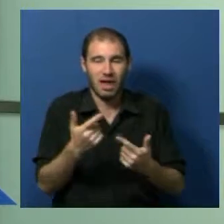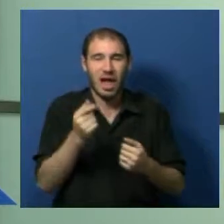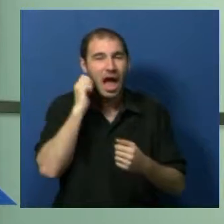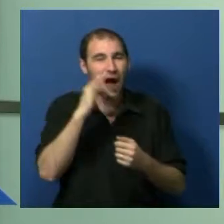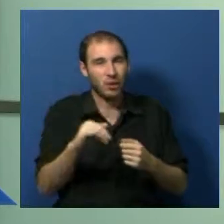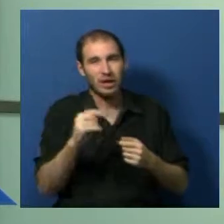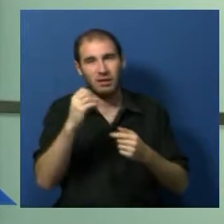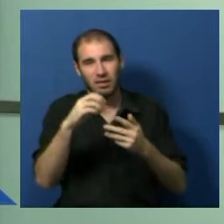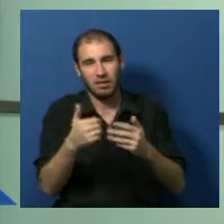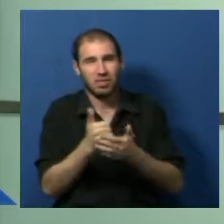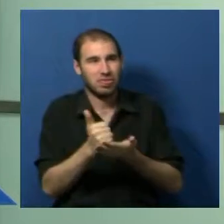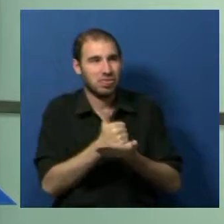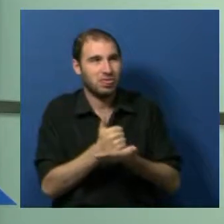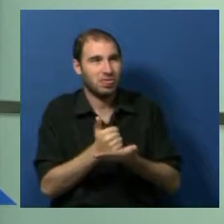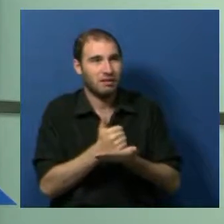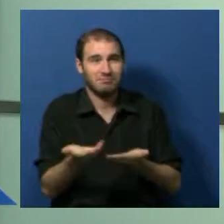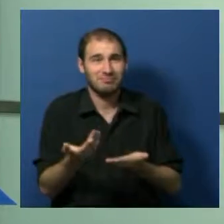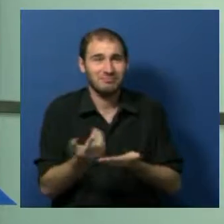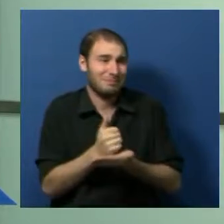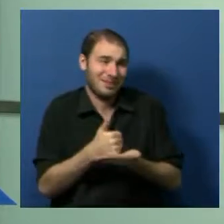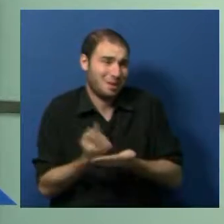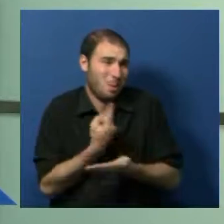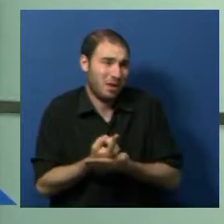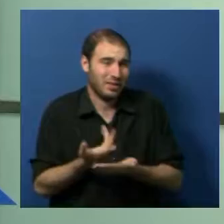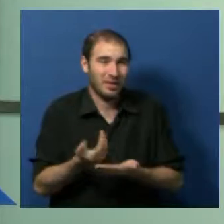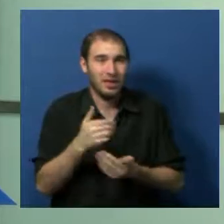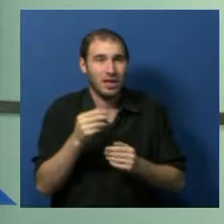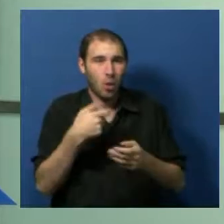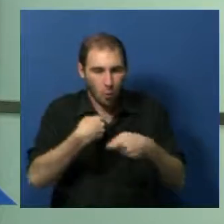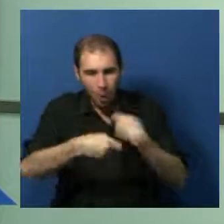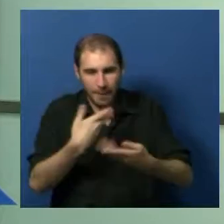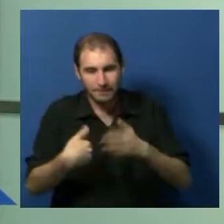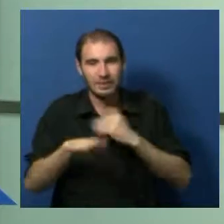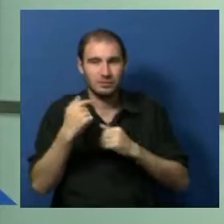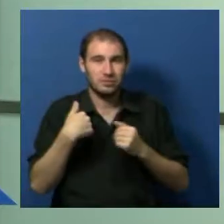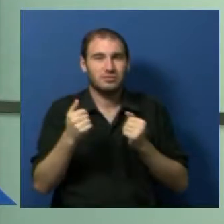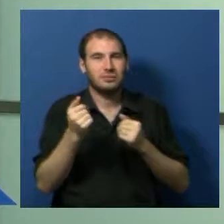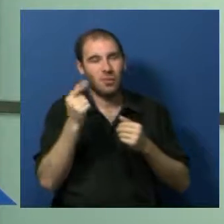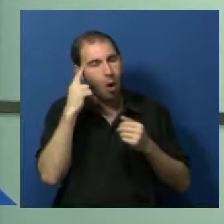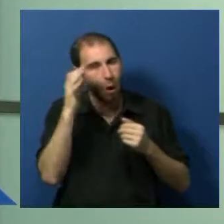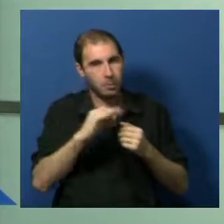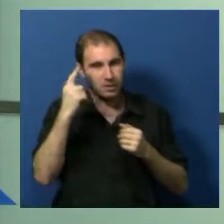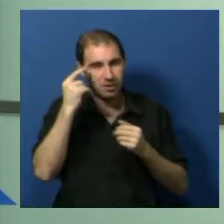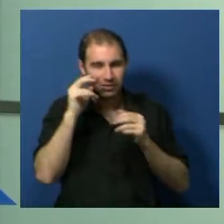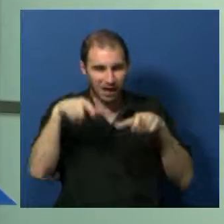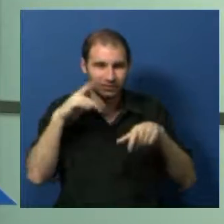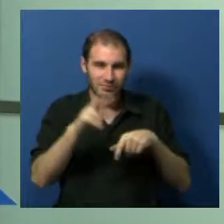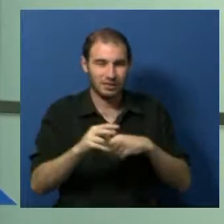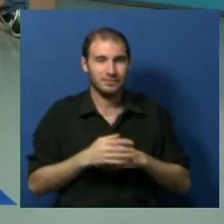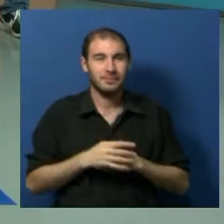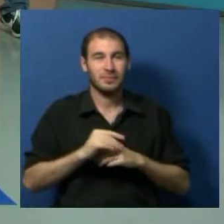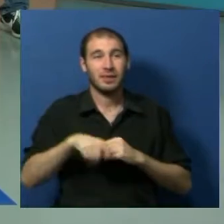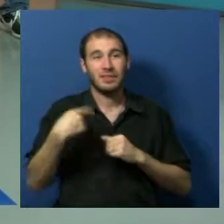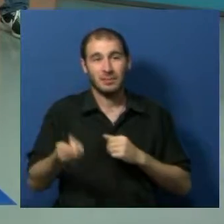y Higuaín la esperan realmente y no deberían esperar tanto, sino buscar más el juego. Es un poco el análisis que yo hago viéndolo ahí desde la cancha. Y después